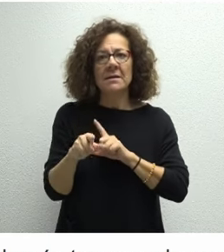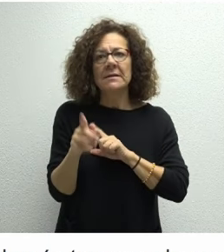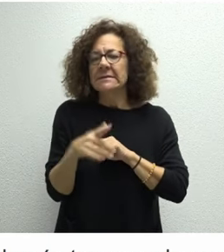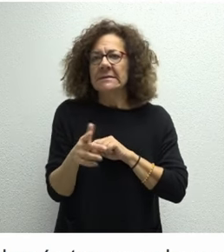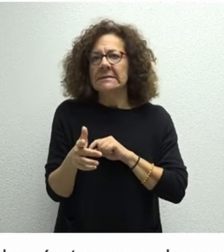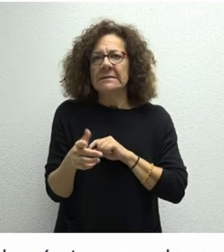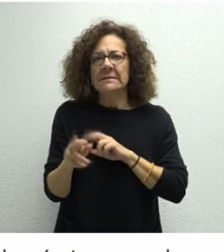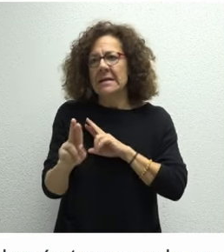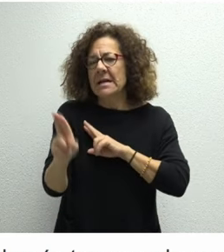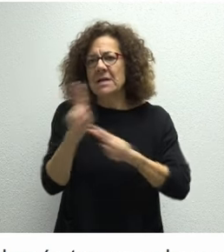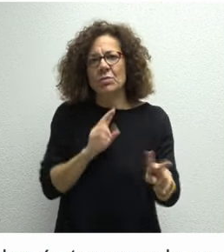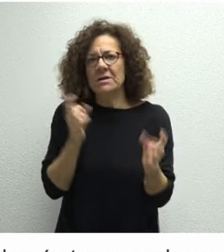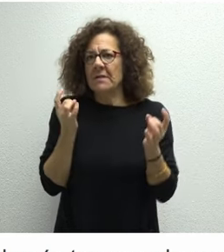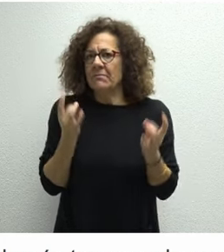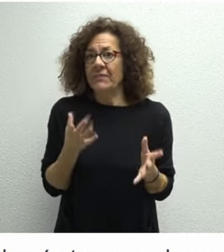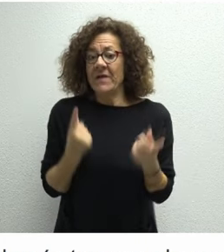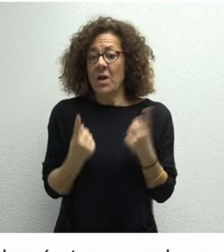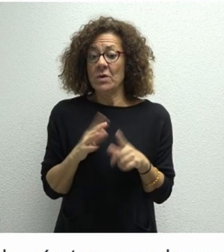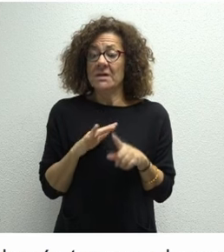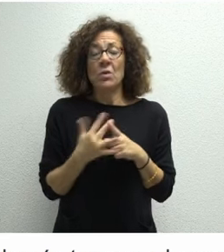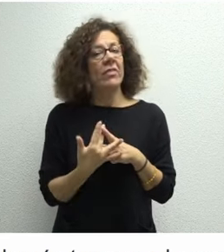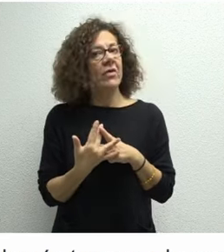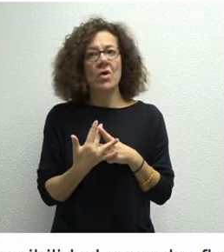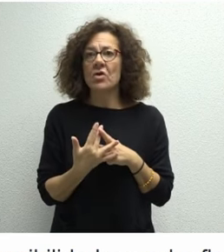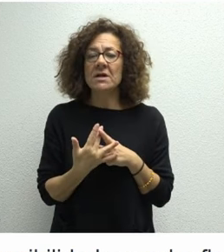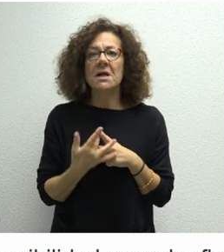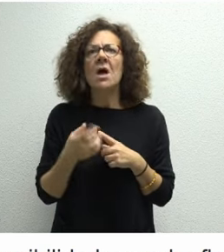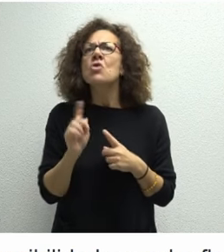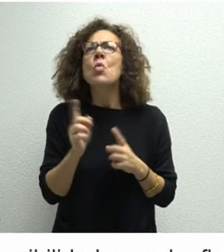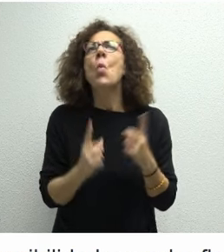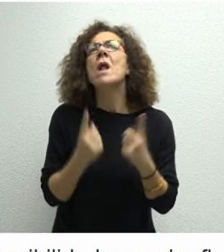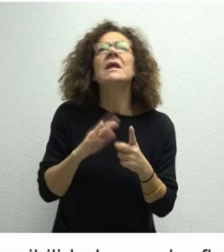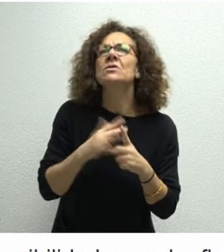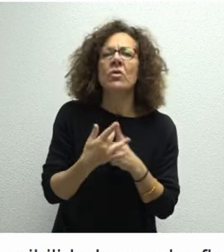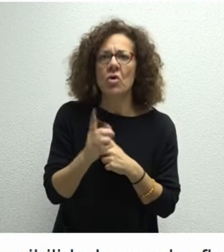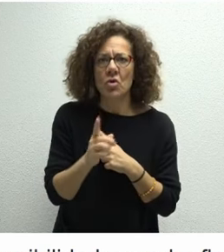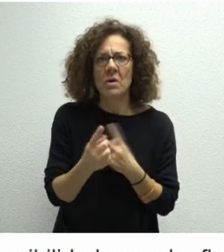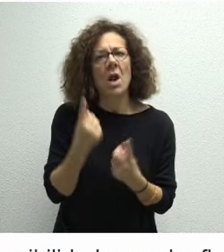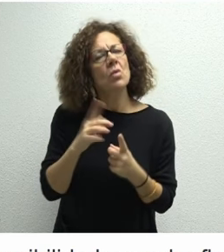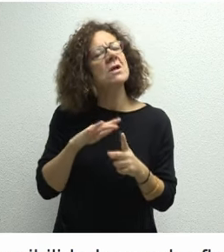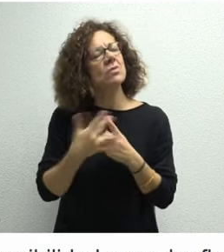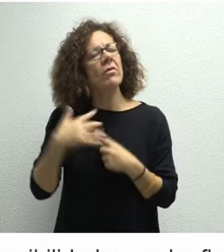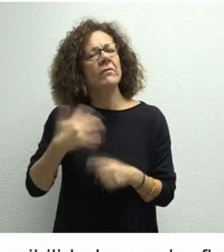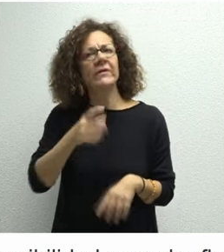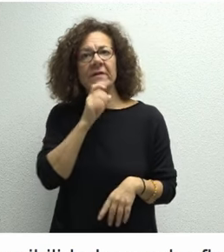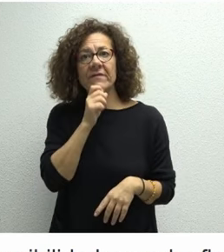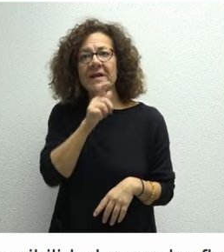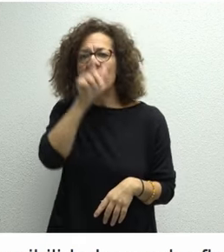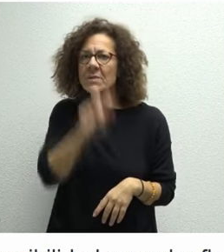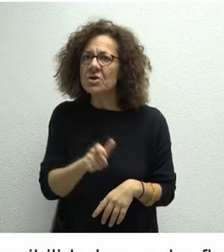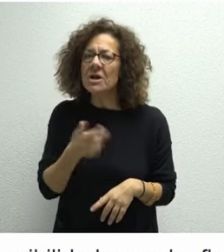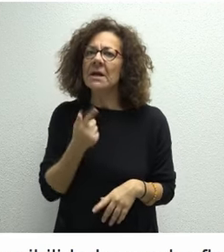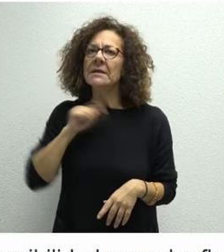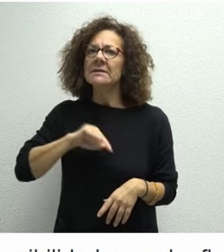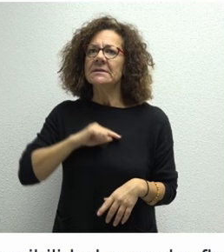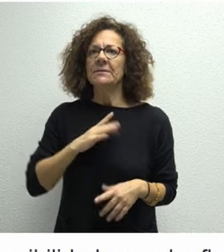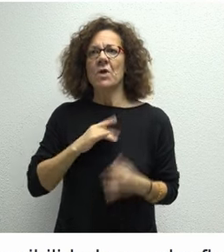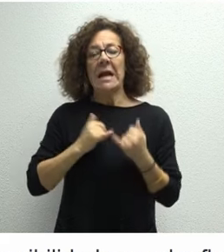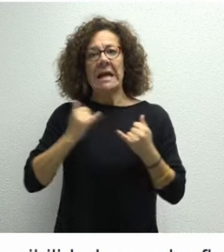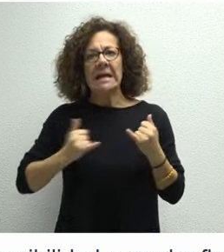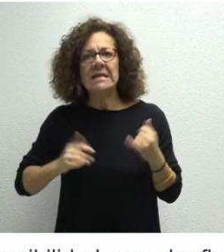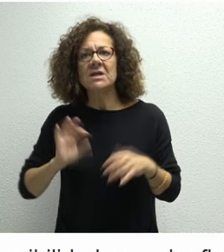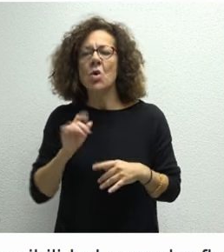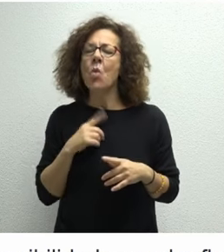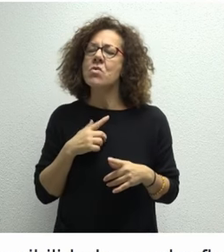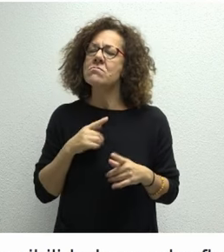una respuesta pronto situaciones eh No es cualquier situación situaciones Pues en la que alguna persona está experimentando una situación de crisis o una